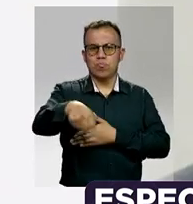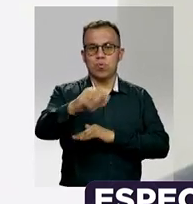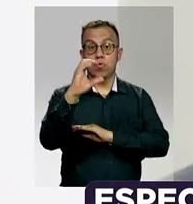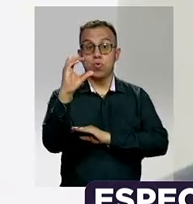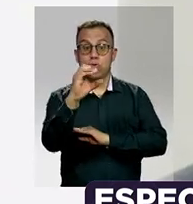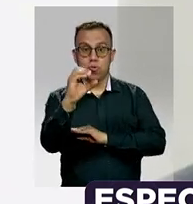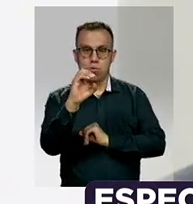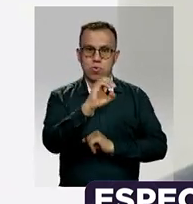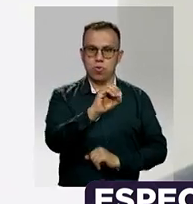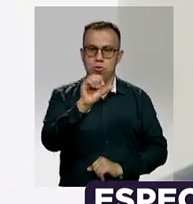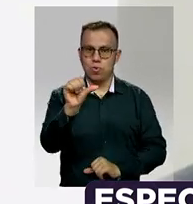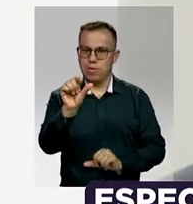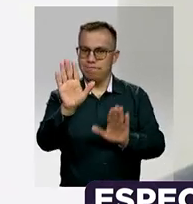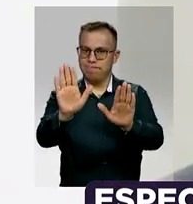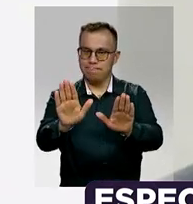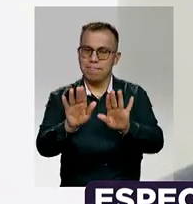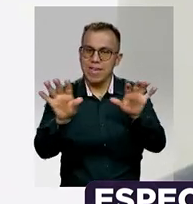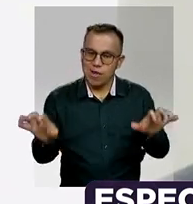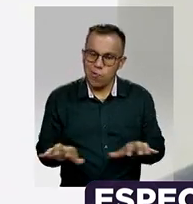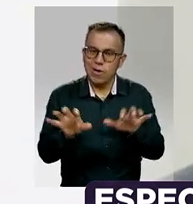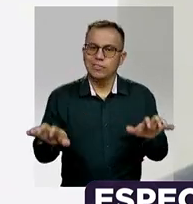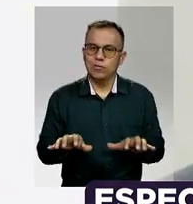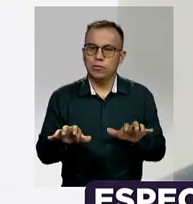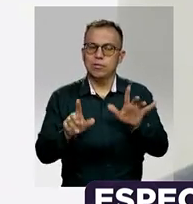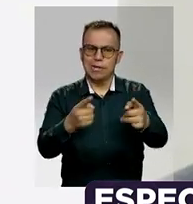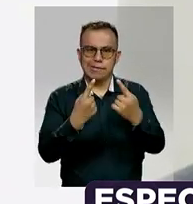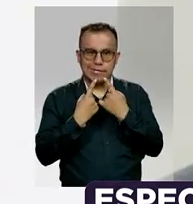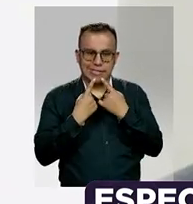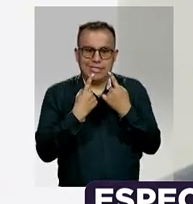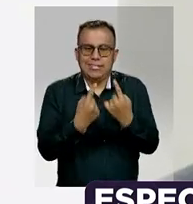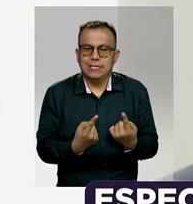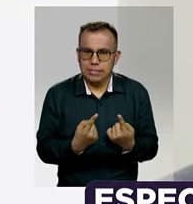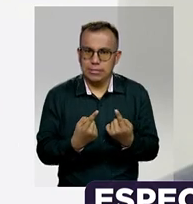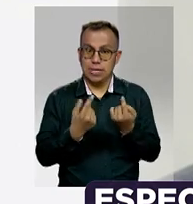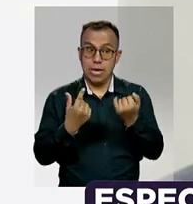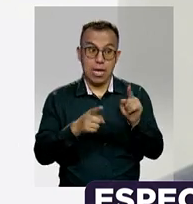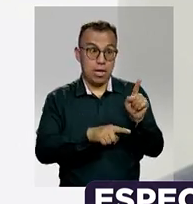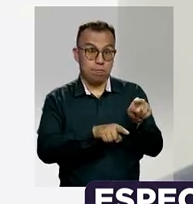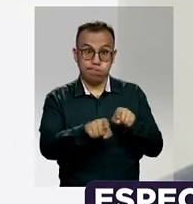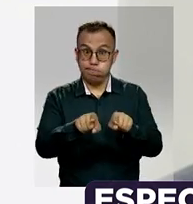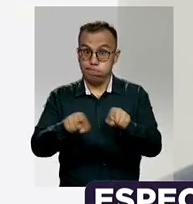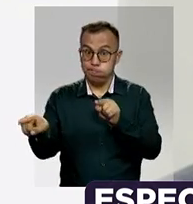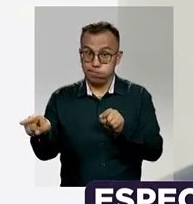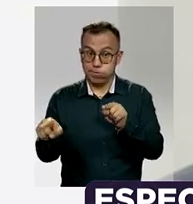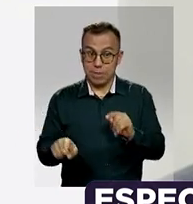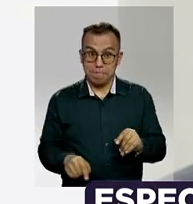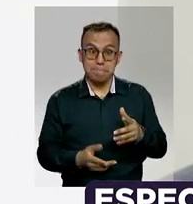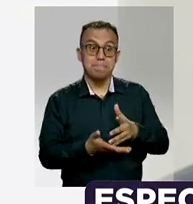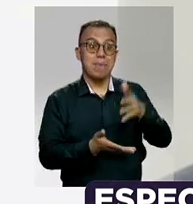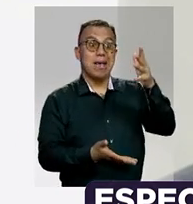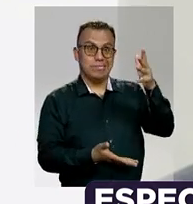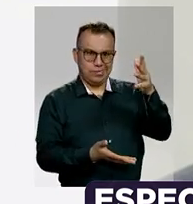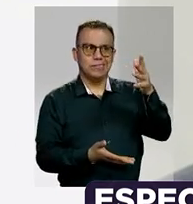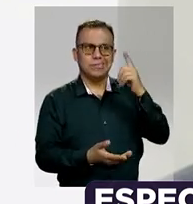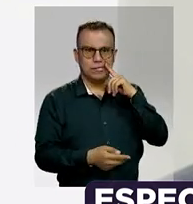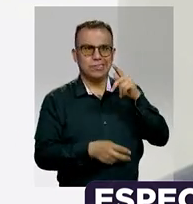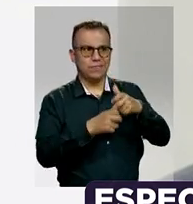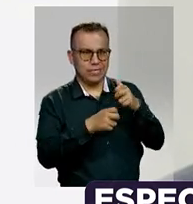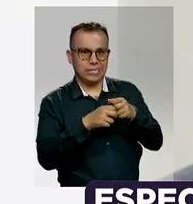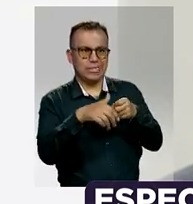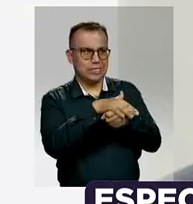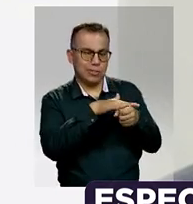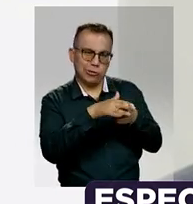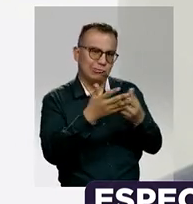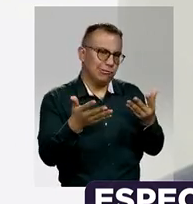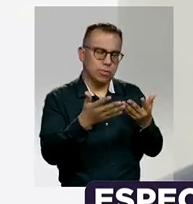los colombianos, pero pasan a la acción y dicen que aquellos que tienen más, a pesar de las dificultades